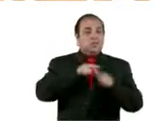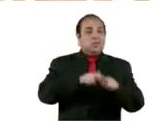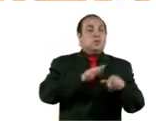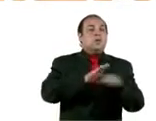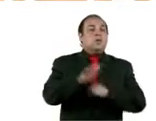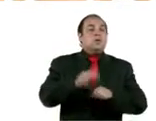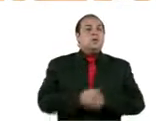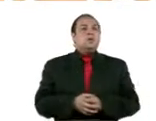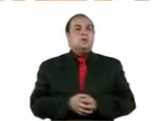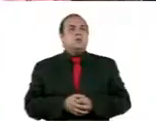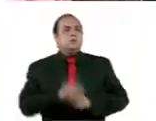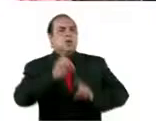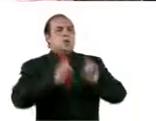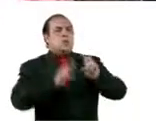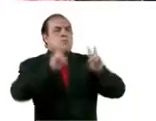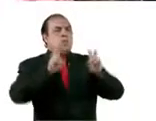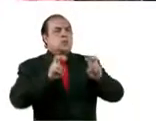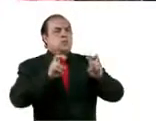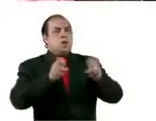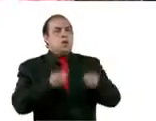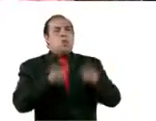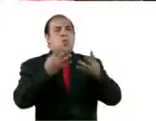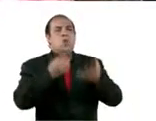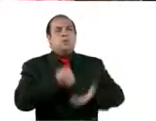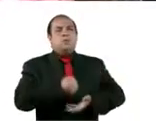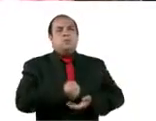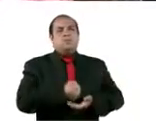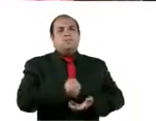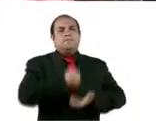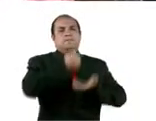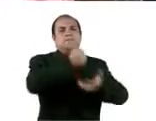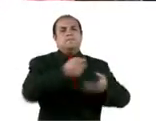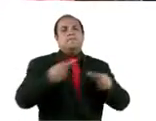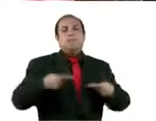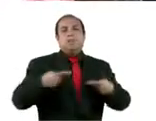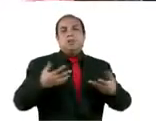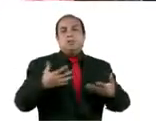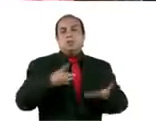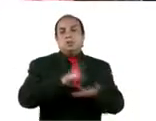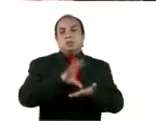me queda una duda sobre el tema, ¿cuánto se les da a las personas?